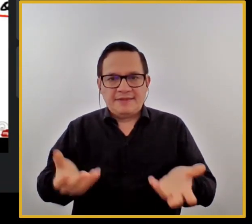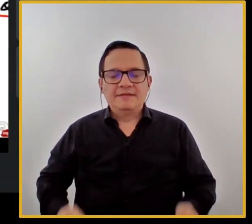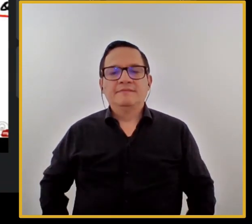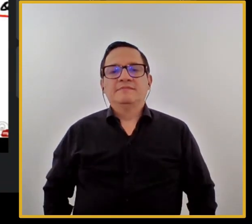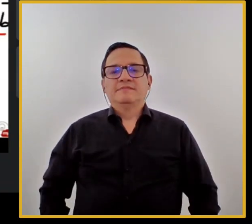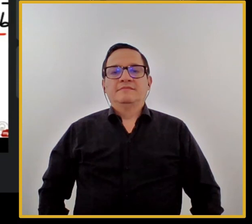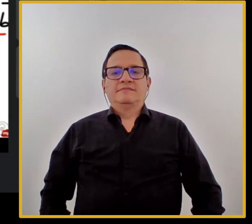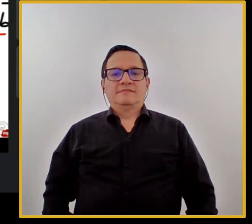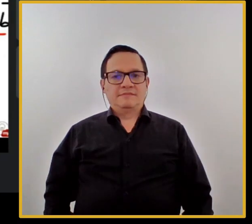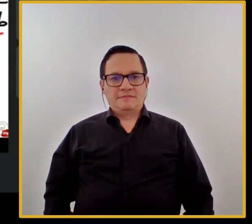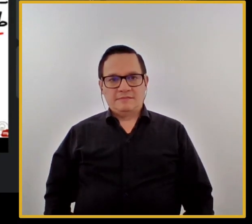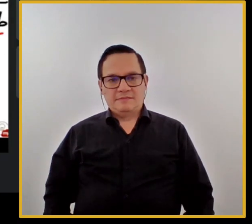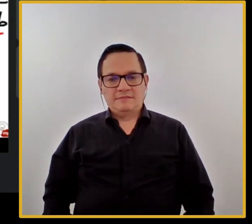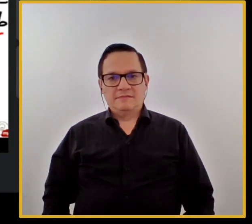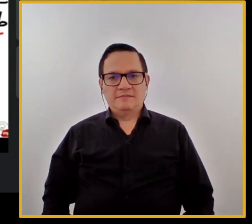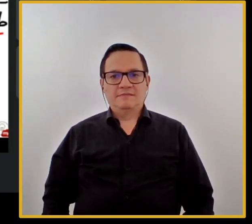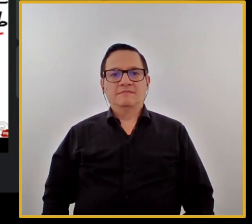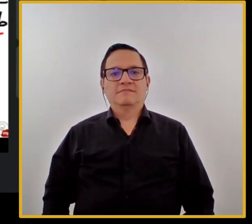resuelto.